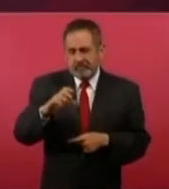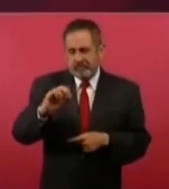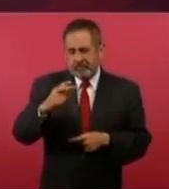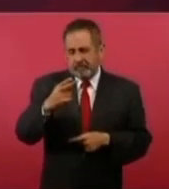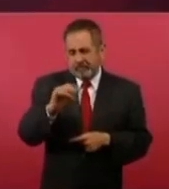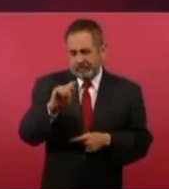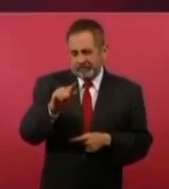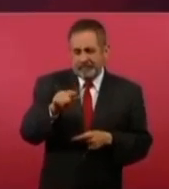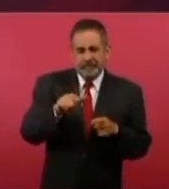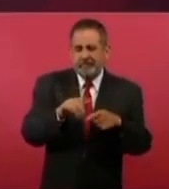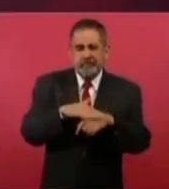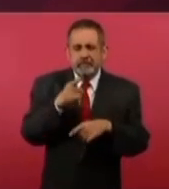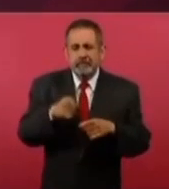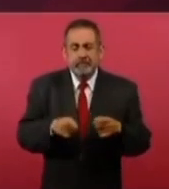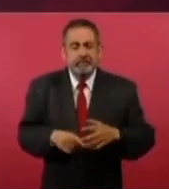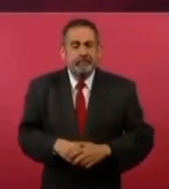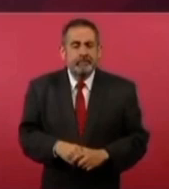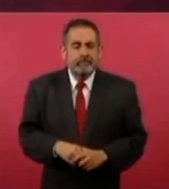Porque